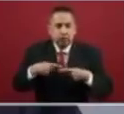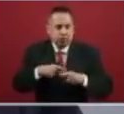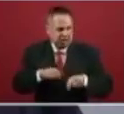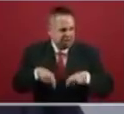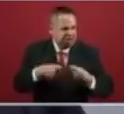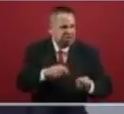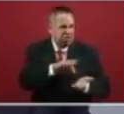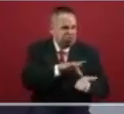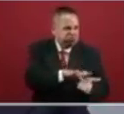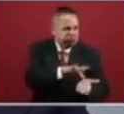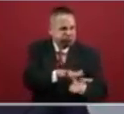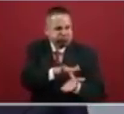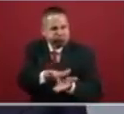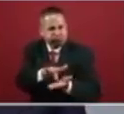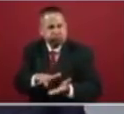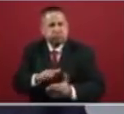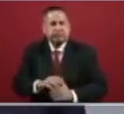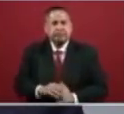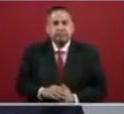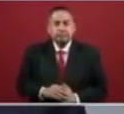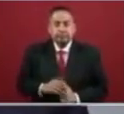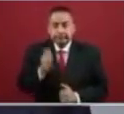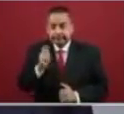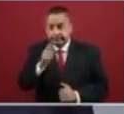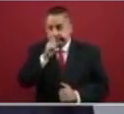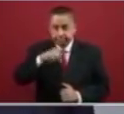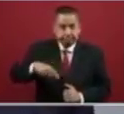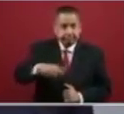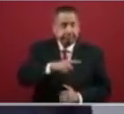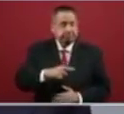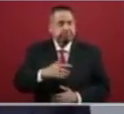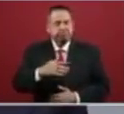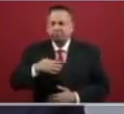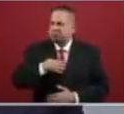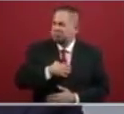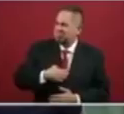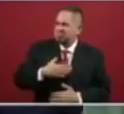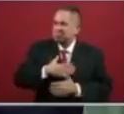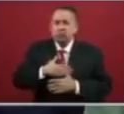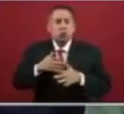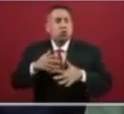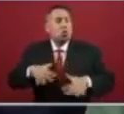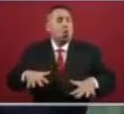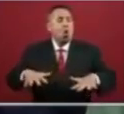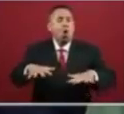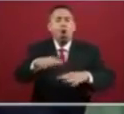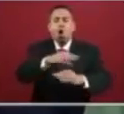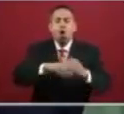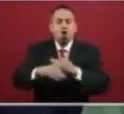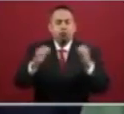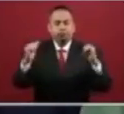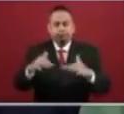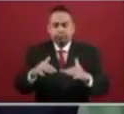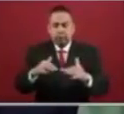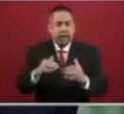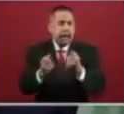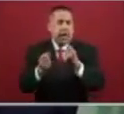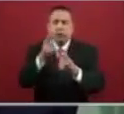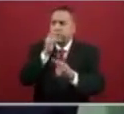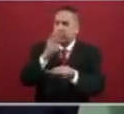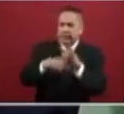Para satisfacción de todos los que estamos aquí, los que no pudieron